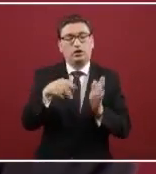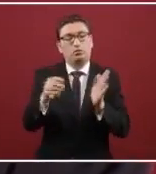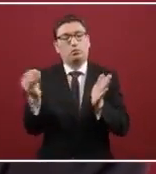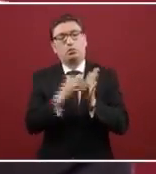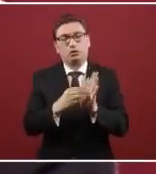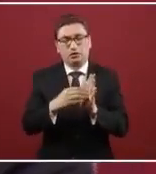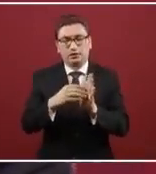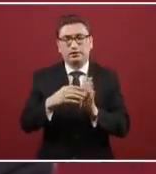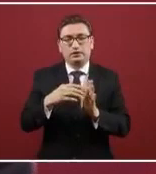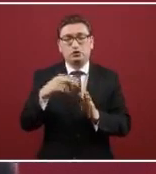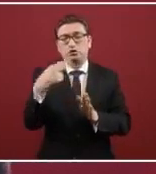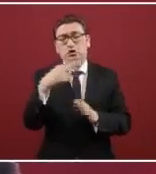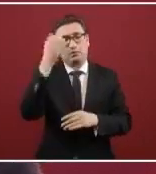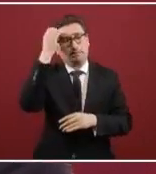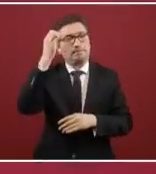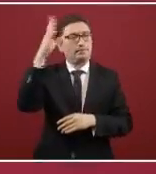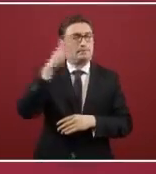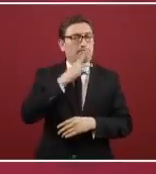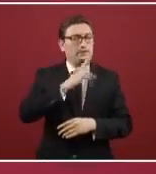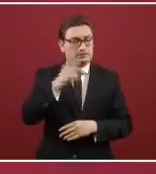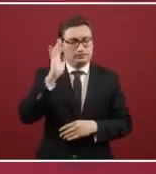cuyo nombre es preferible olvidar,